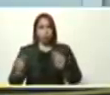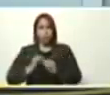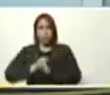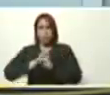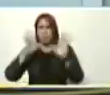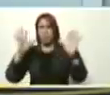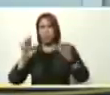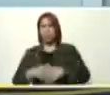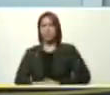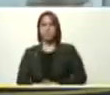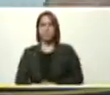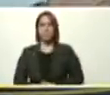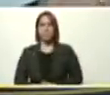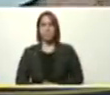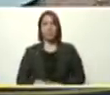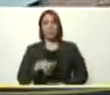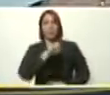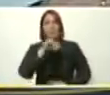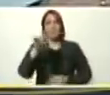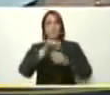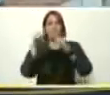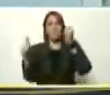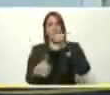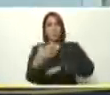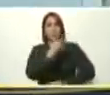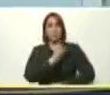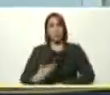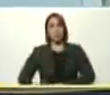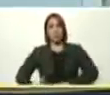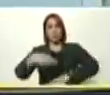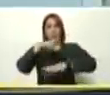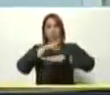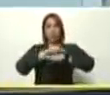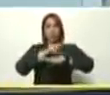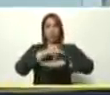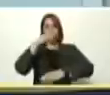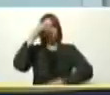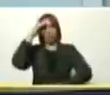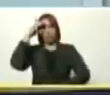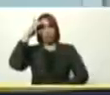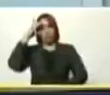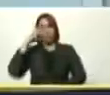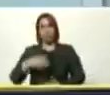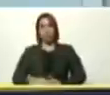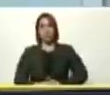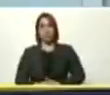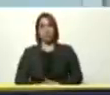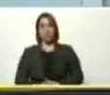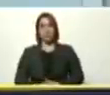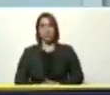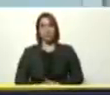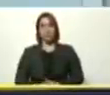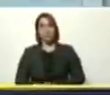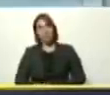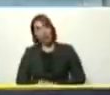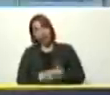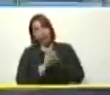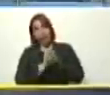esclarecedoras de la vicepresidenta ejecutiva, doctora Delcy Rodríguez, de el